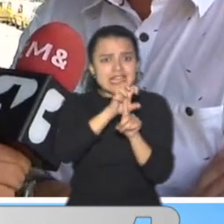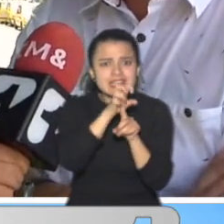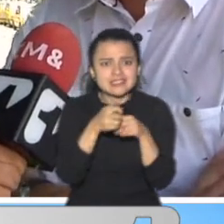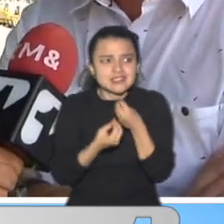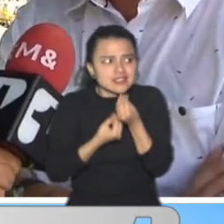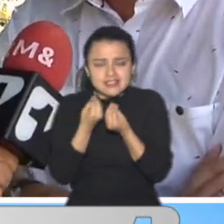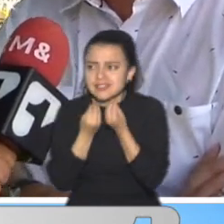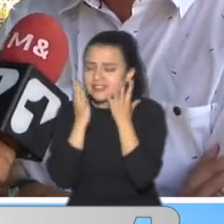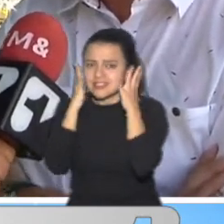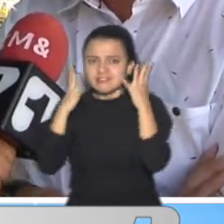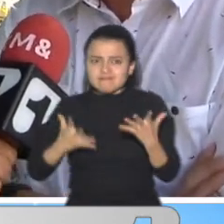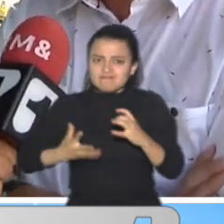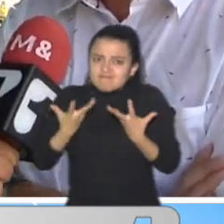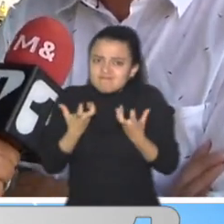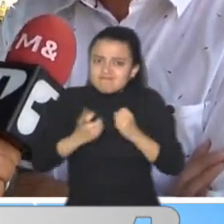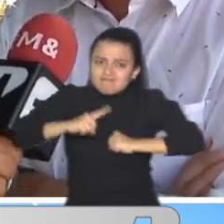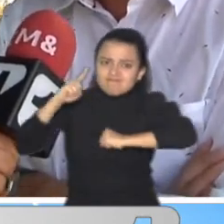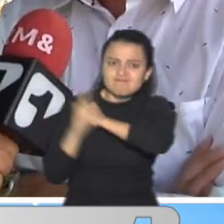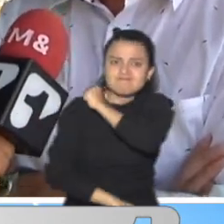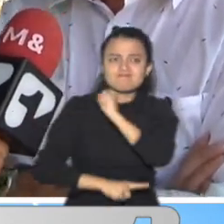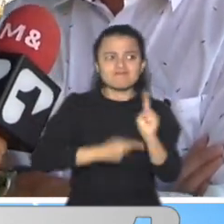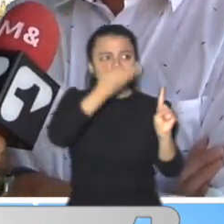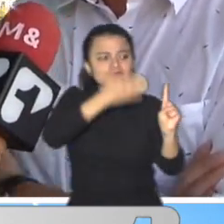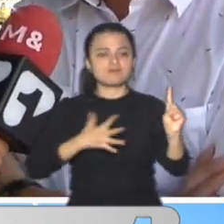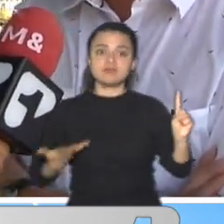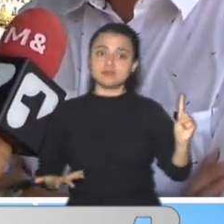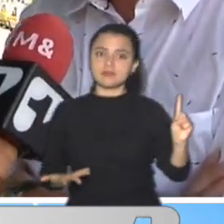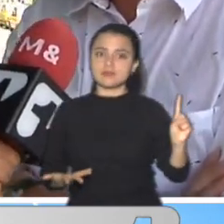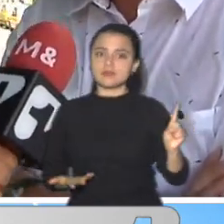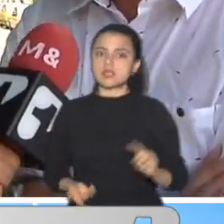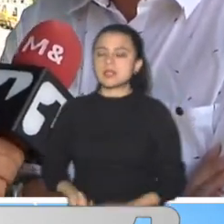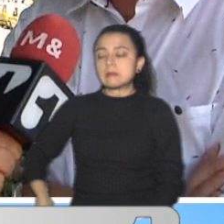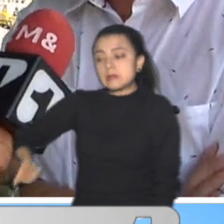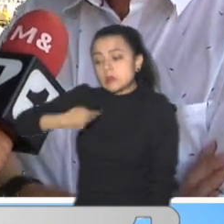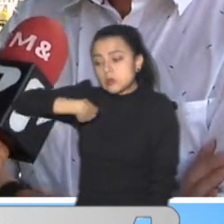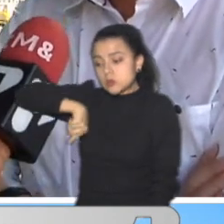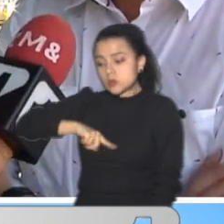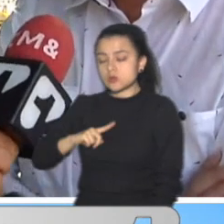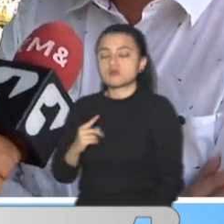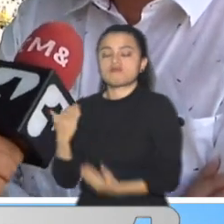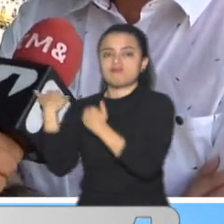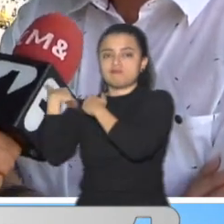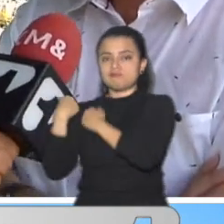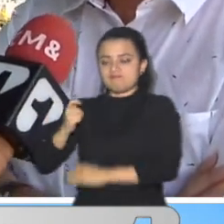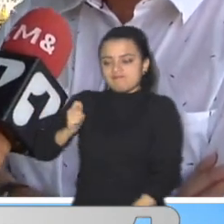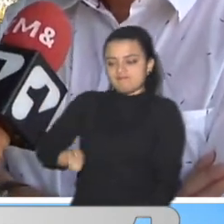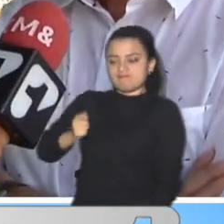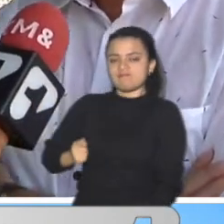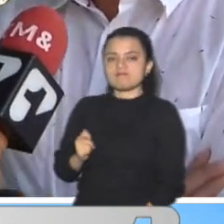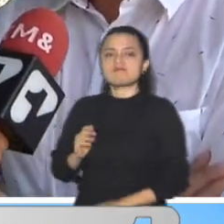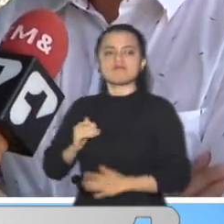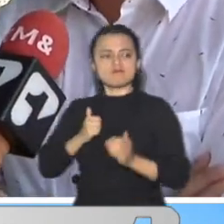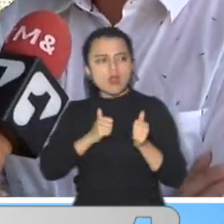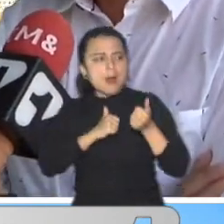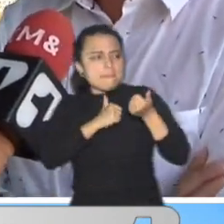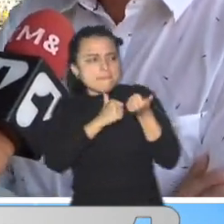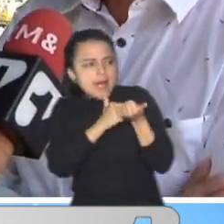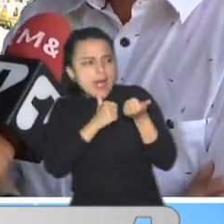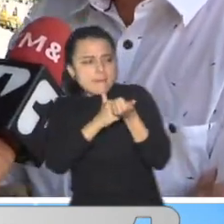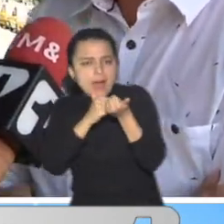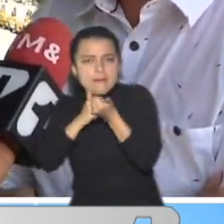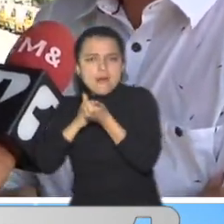responsabiliza esta persona por lo que acaeció contra los menores nosotros como representantes de víctimas les acompañamos y estamos muy pendientes de